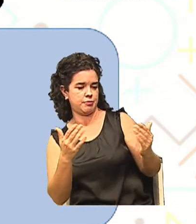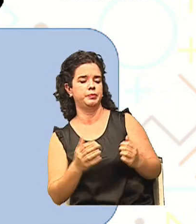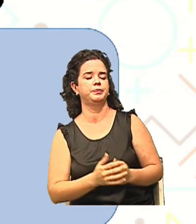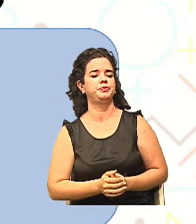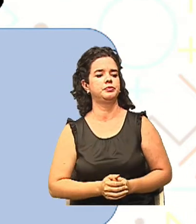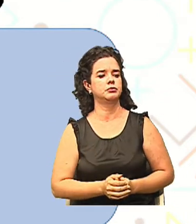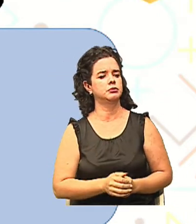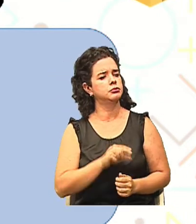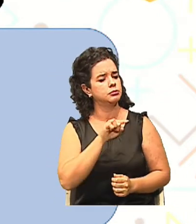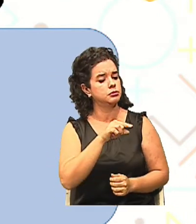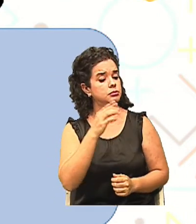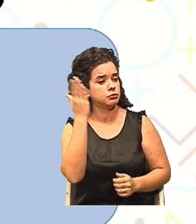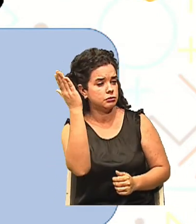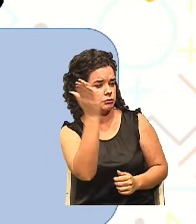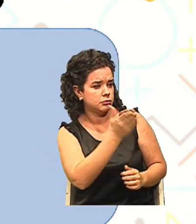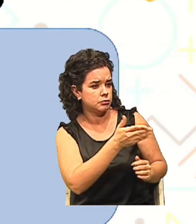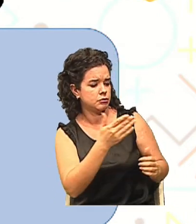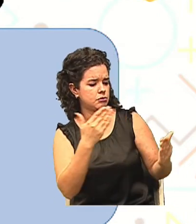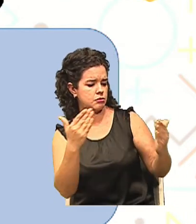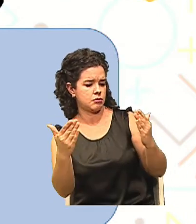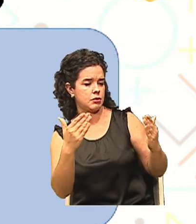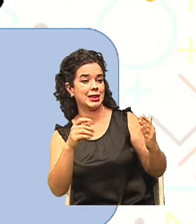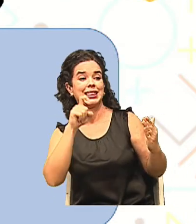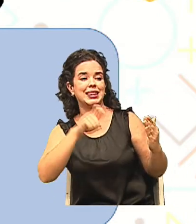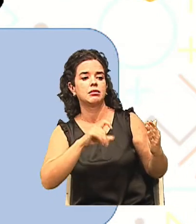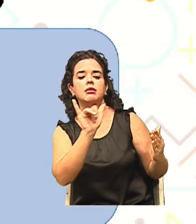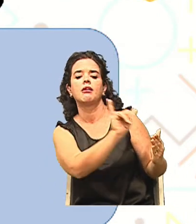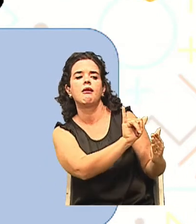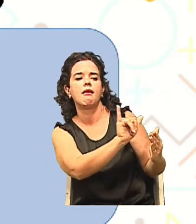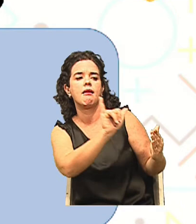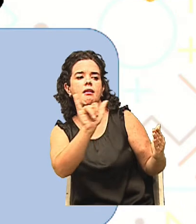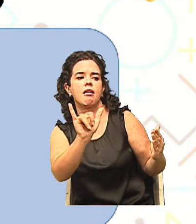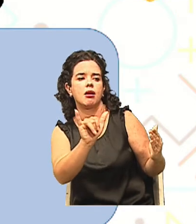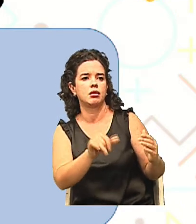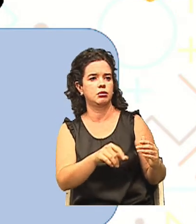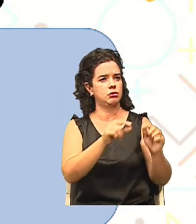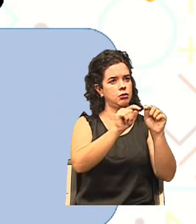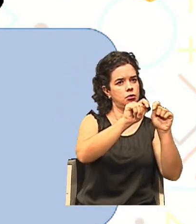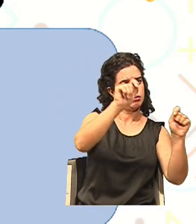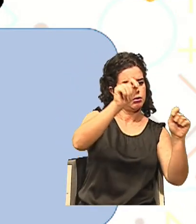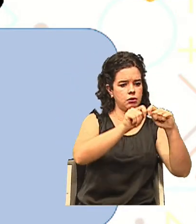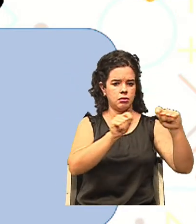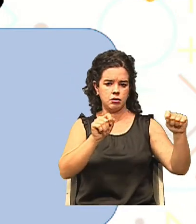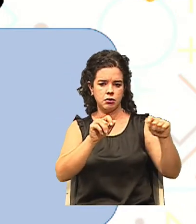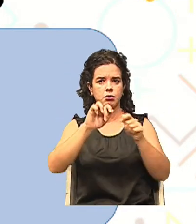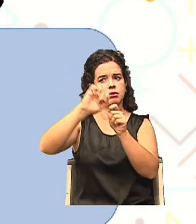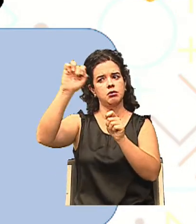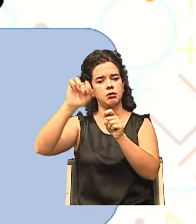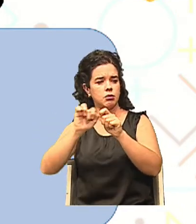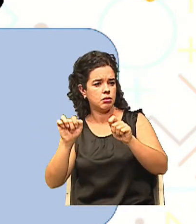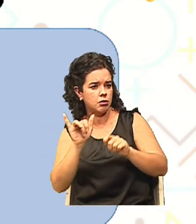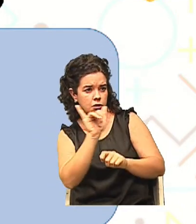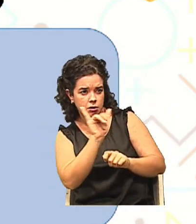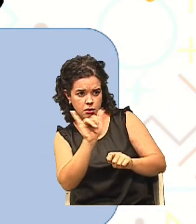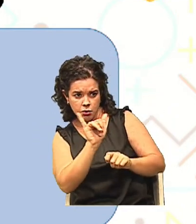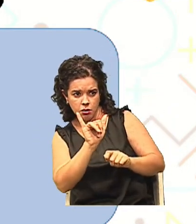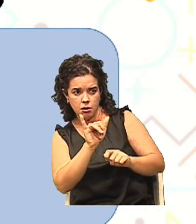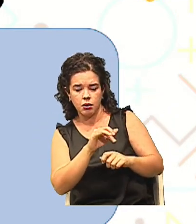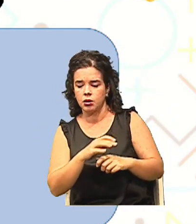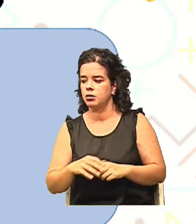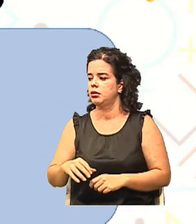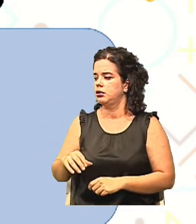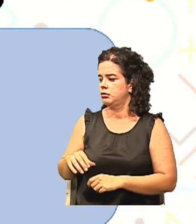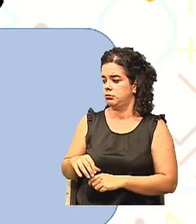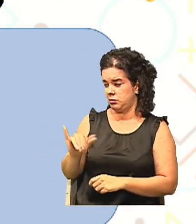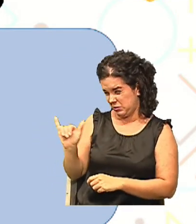que esa razón de semejanza debía ser la misma en ambos triángulos. Tiene que darme igual, profe. Por supuesto, porque si